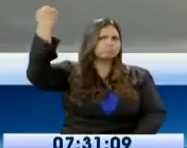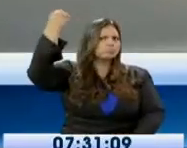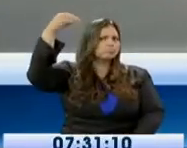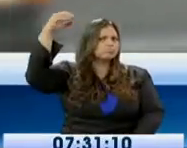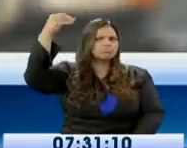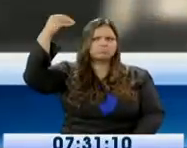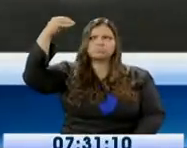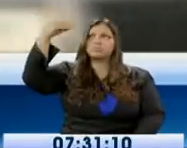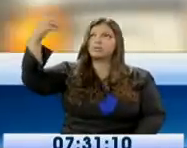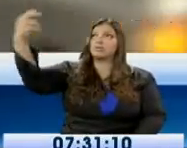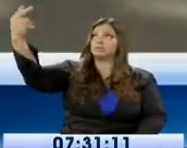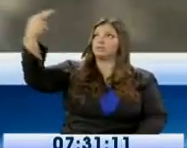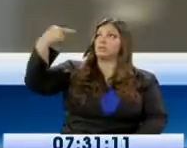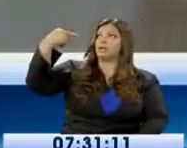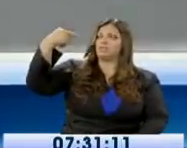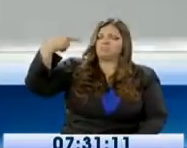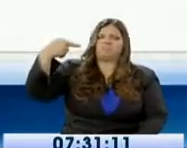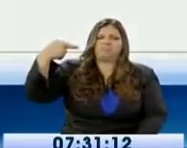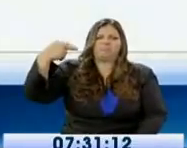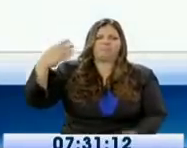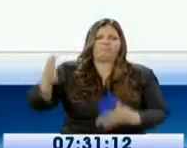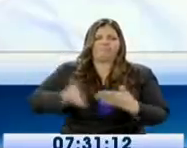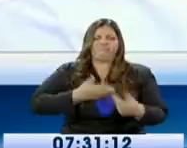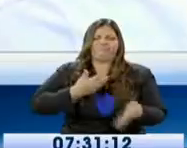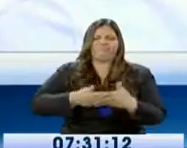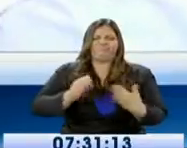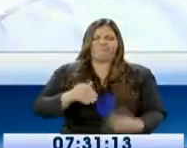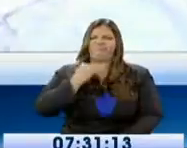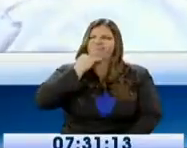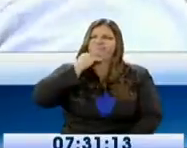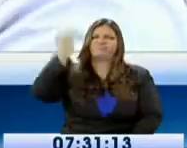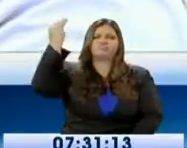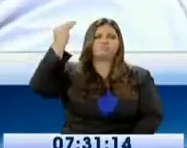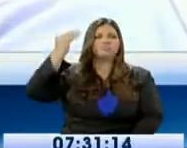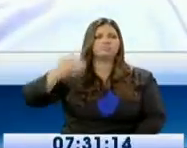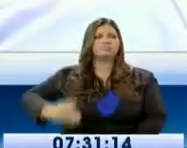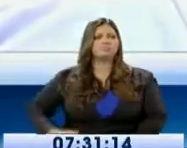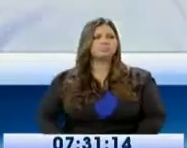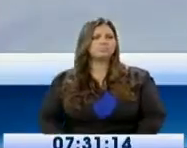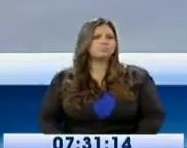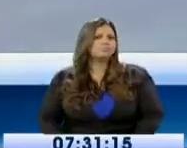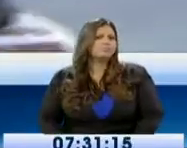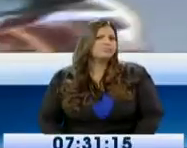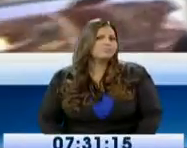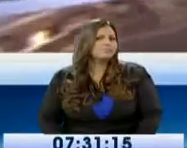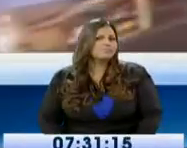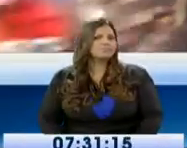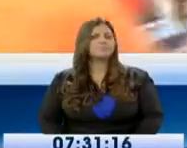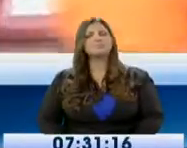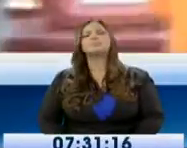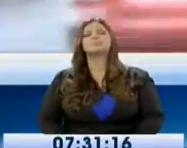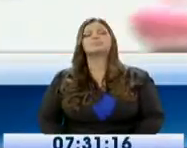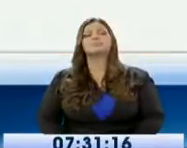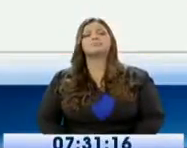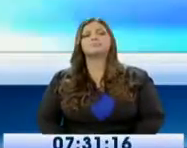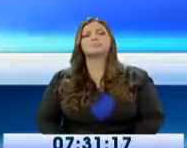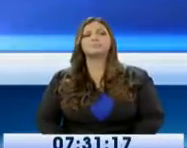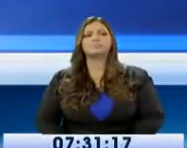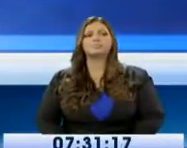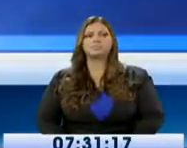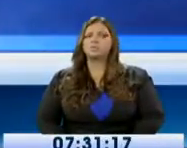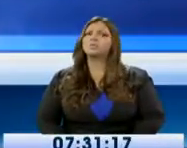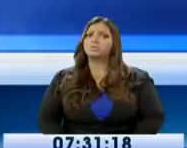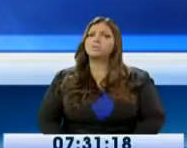les preocupa. Con cámara y sin cámara, lo mismo pasa. De repente quizás graba algún